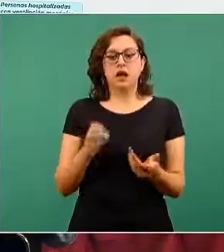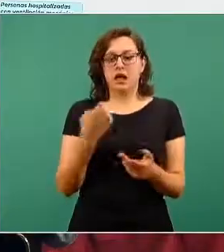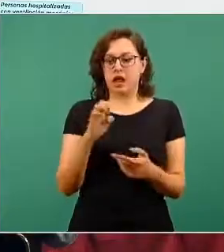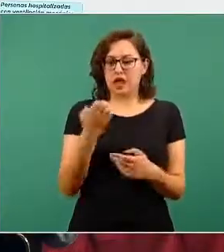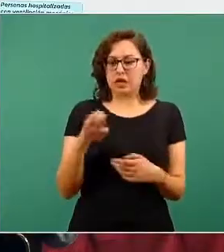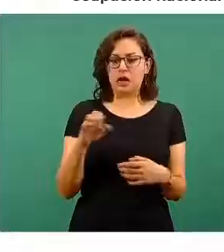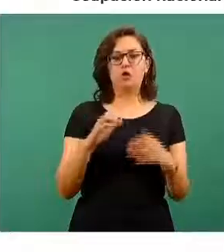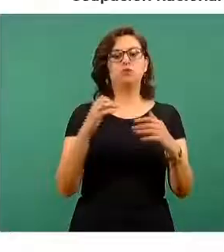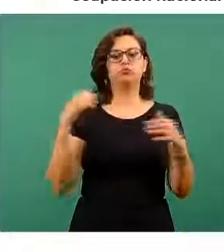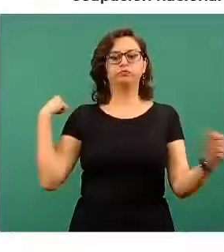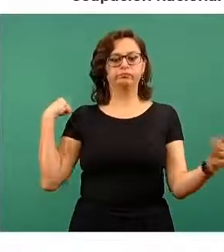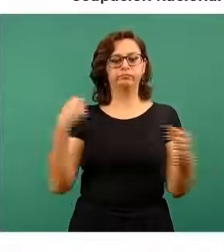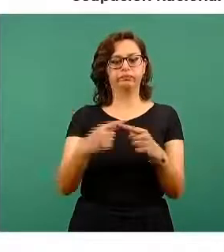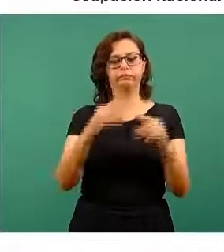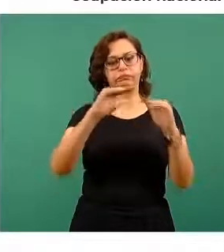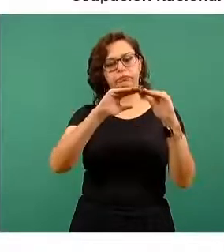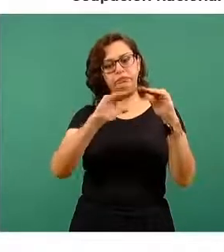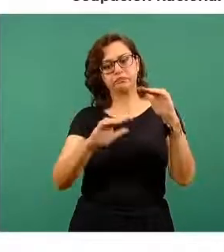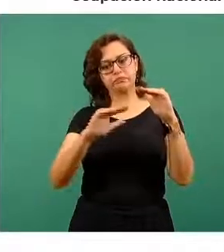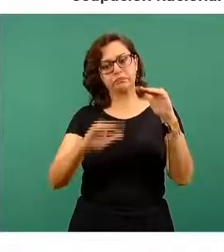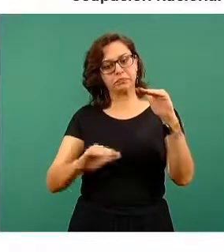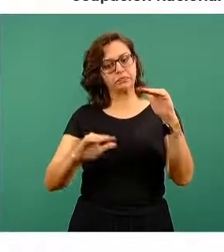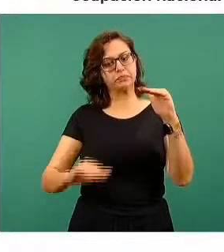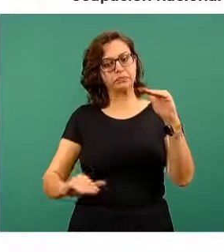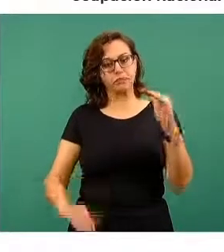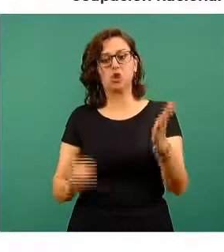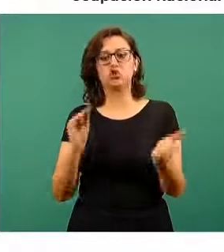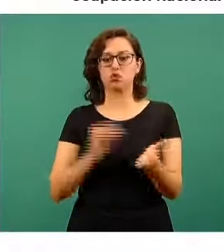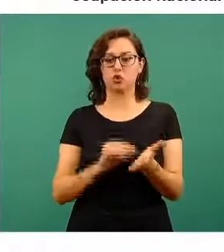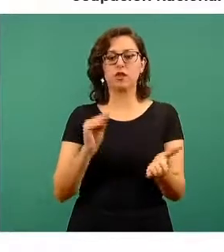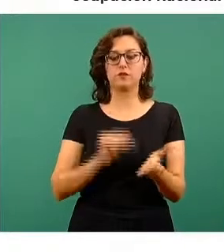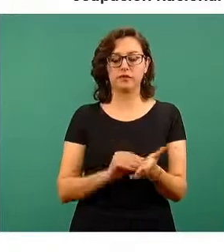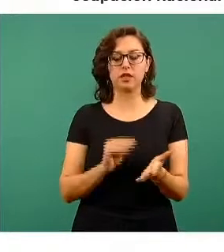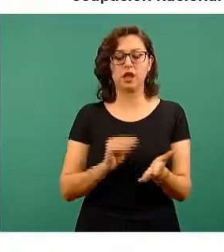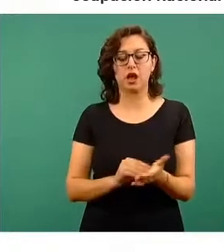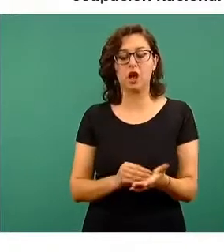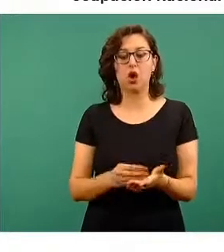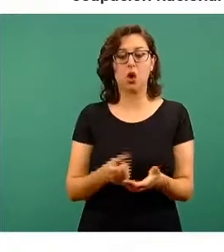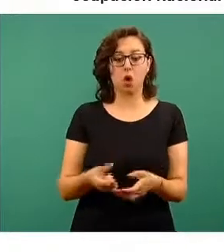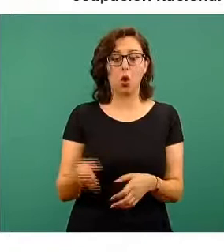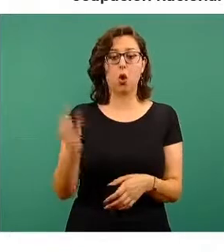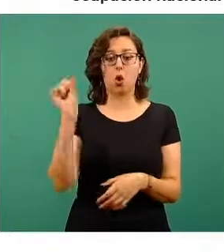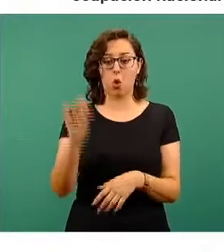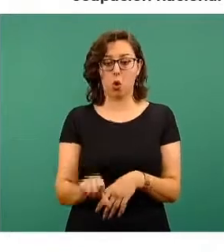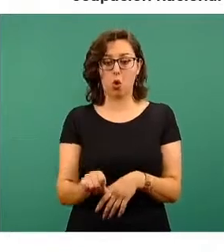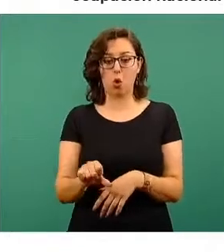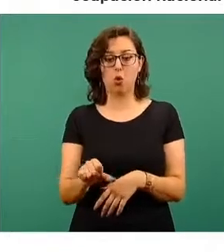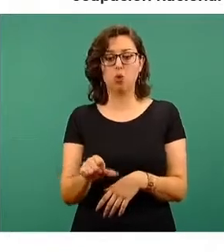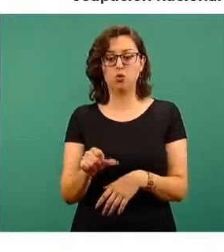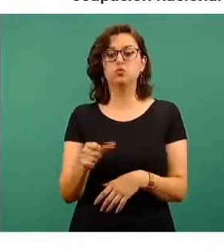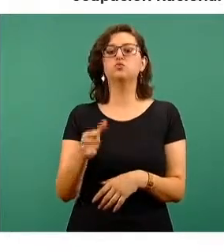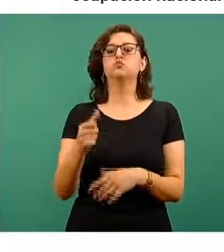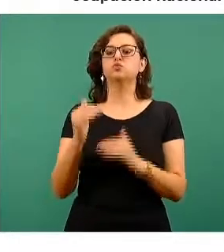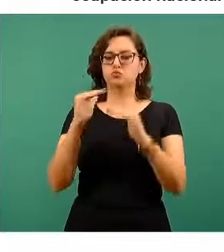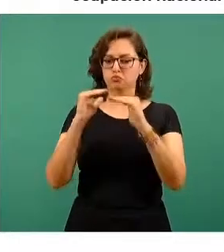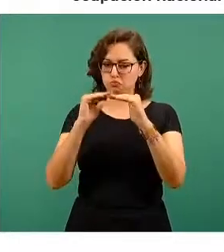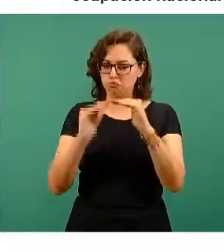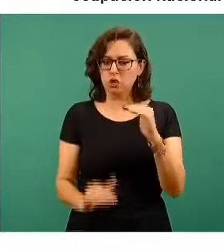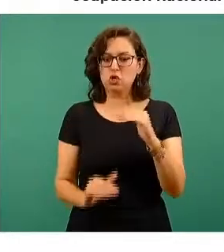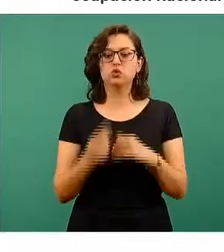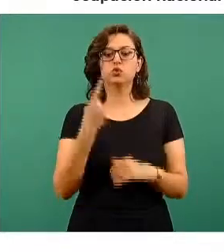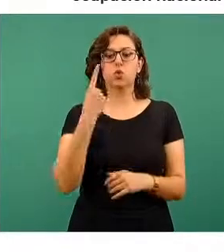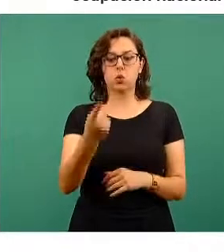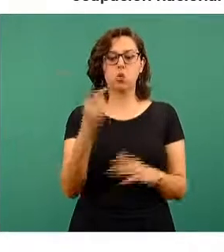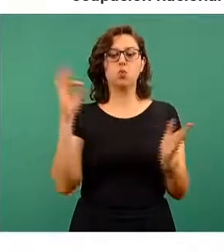de enero de este año y podemos ver que esta se mantiene. De hecho, para el día de hoy, en comparación al día anterior, tenemos nuevamente una disminución de